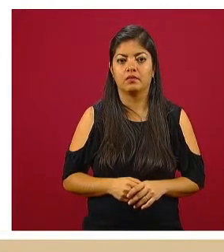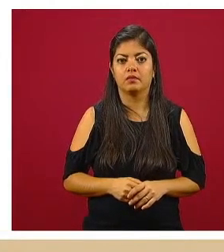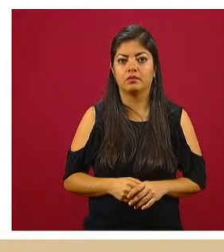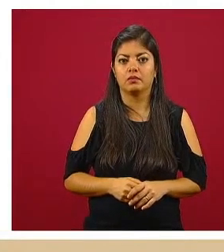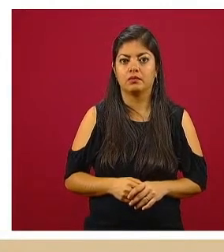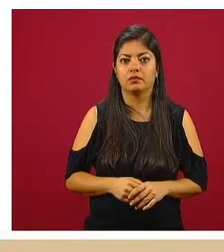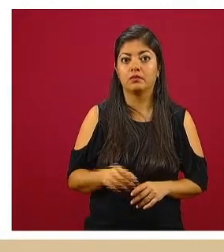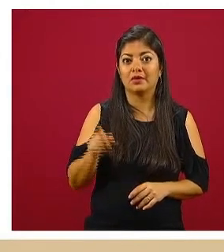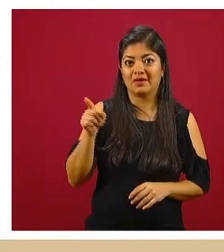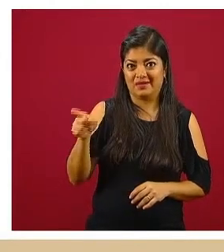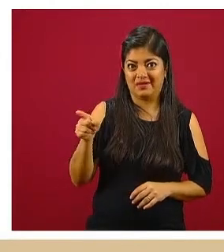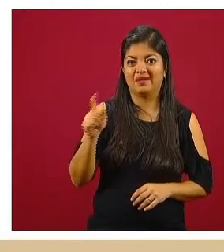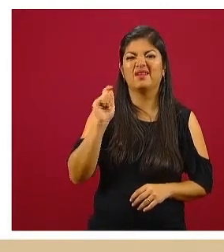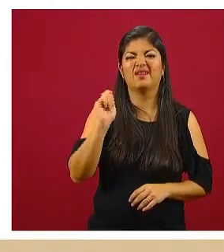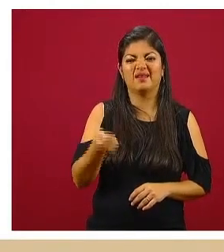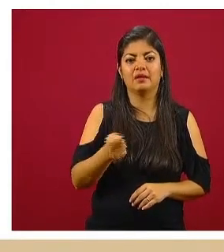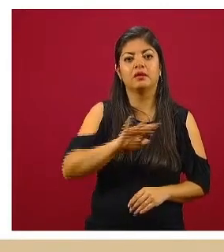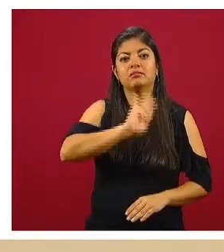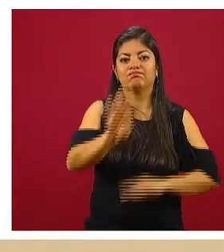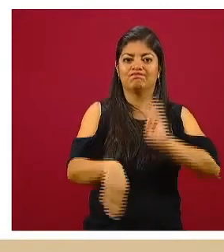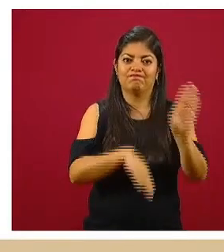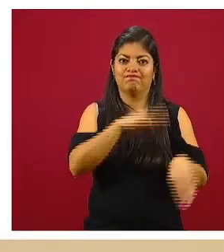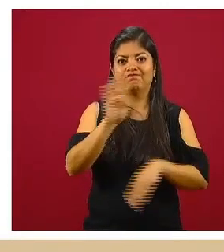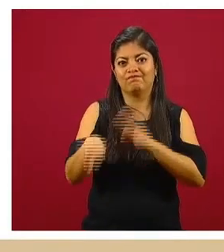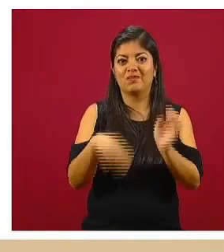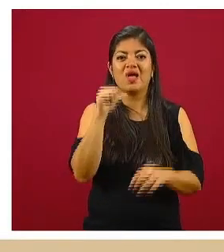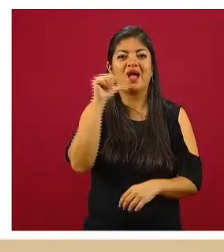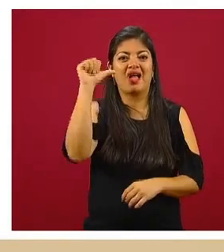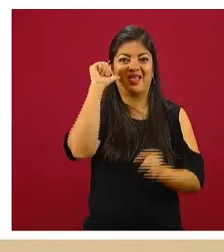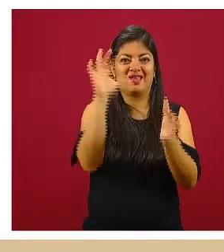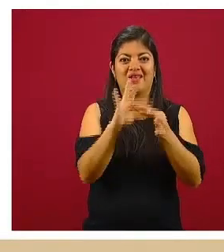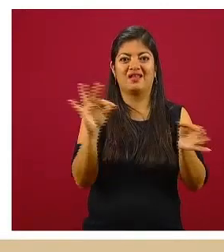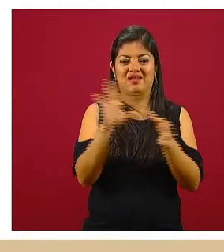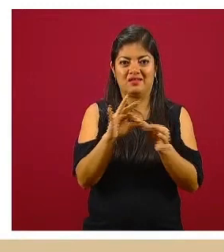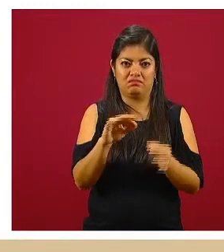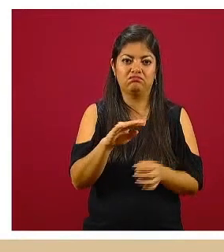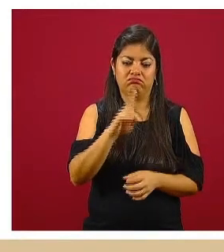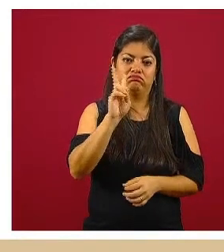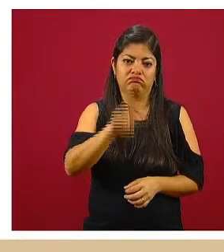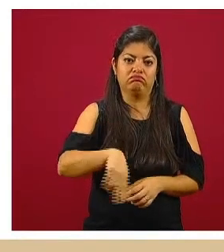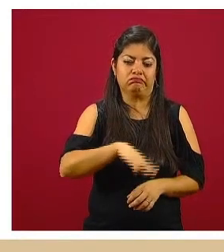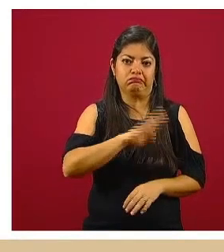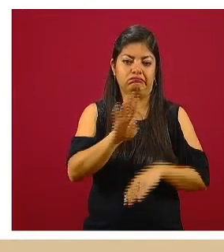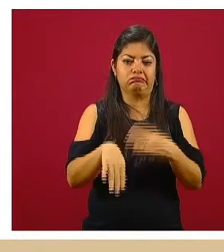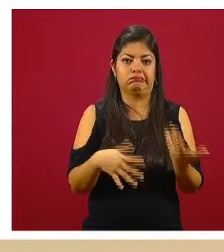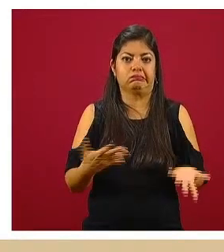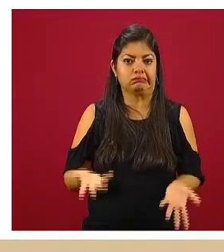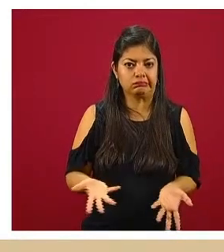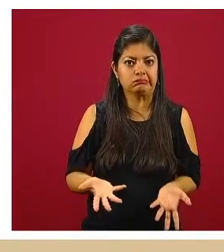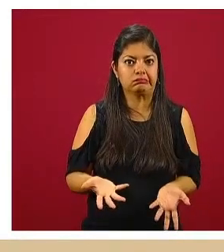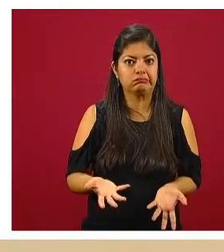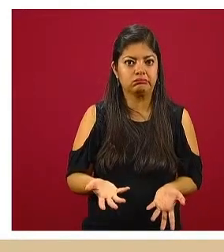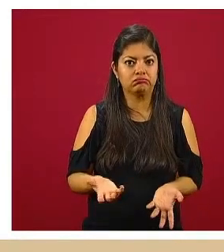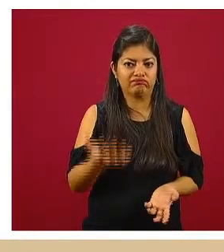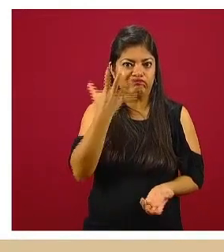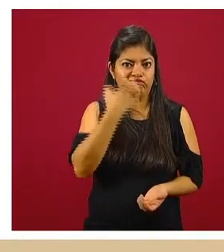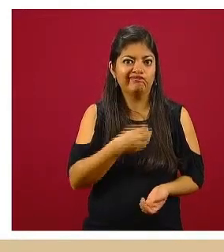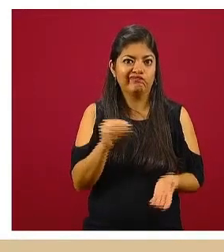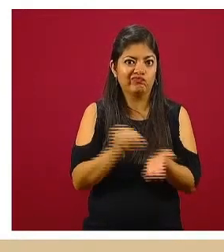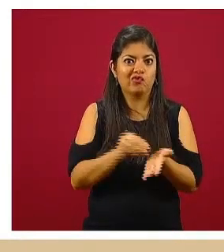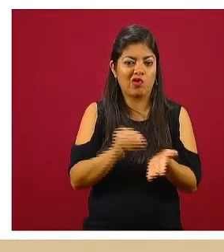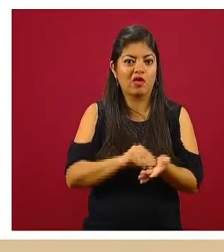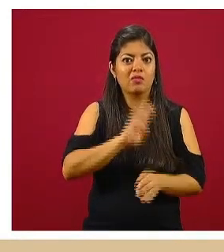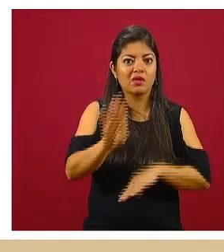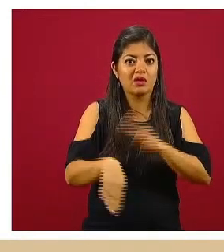En cuanto a las defunciones, ayer explicamos con cierto detalle cómo estas defunciones lamentablemente han ocurrido y seguirán ocurriendo